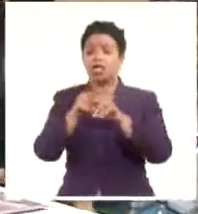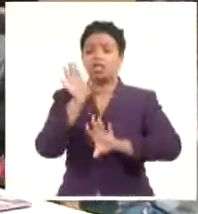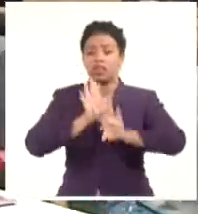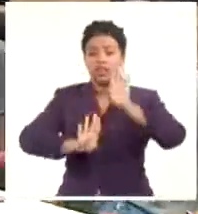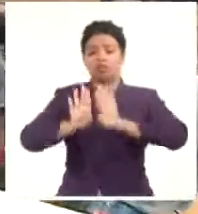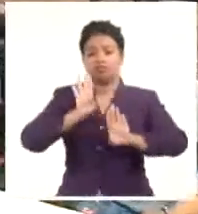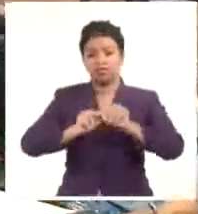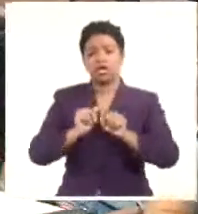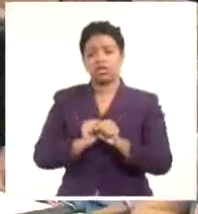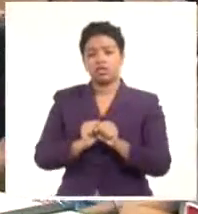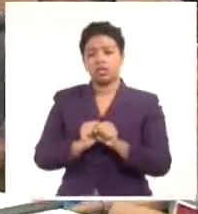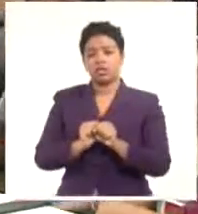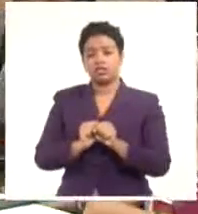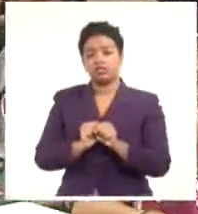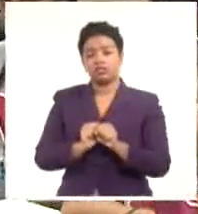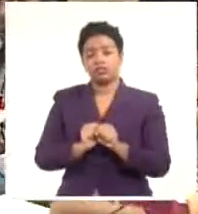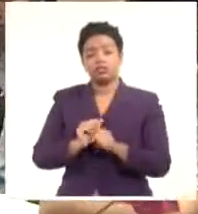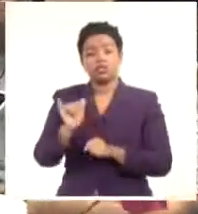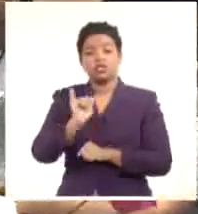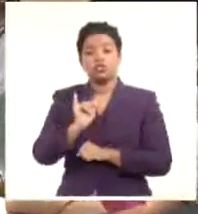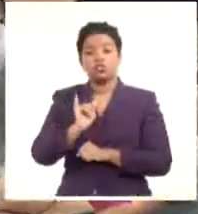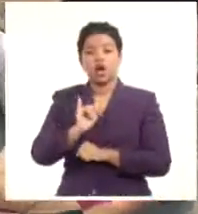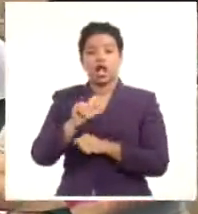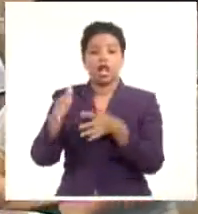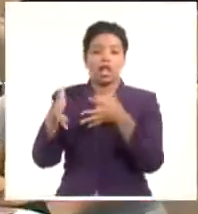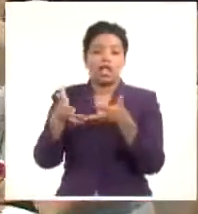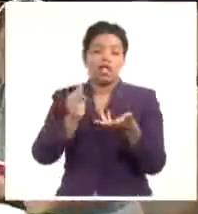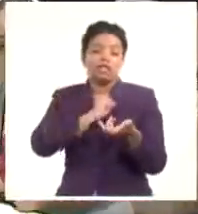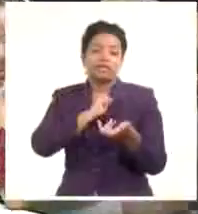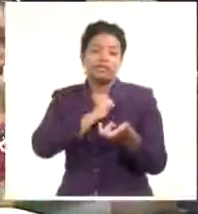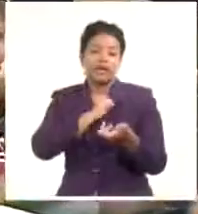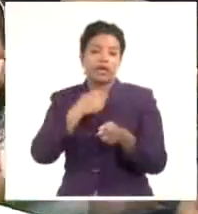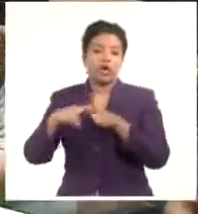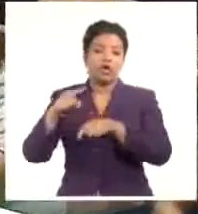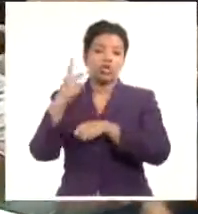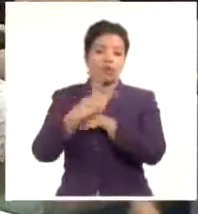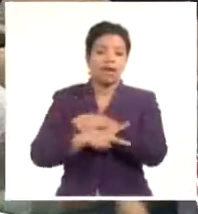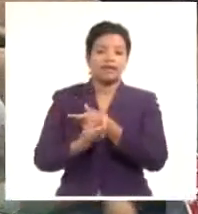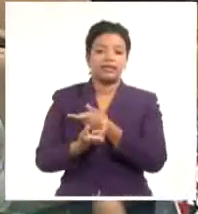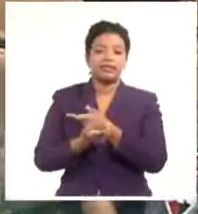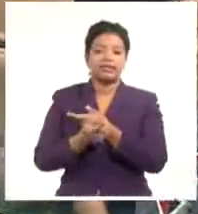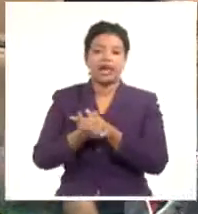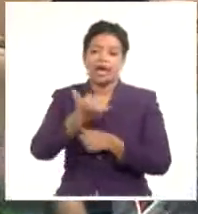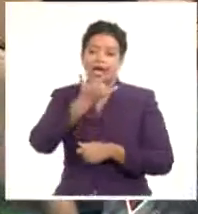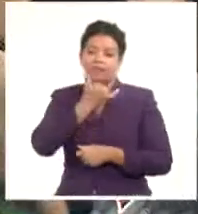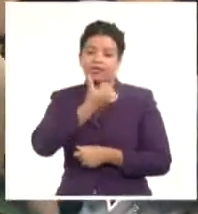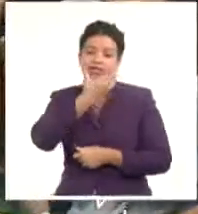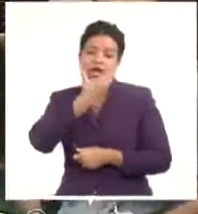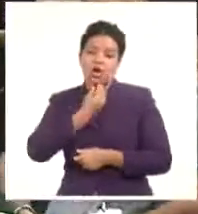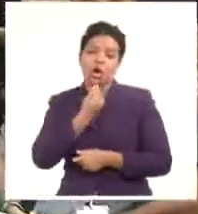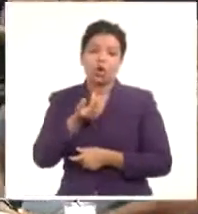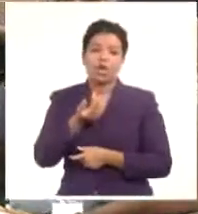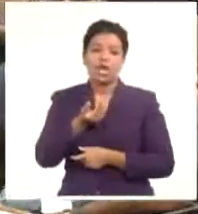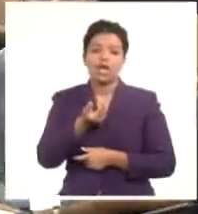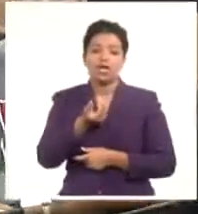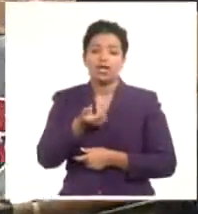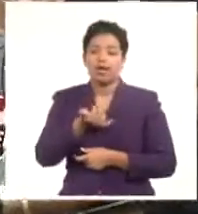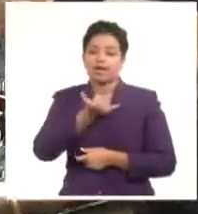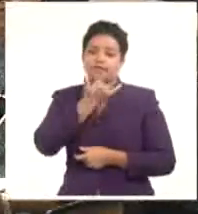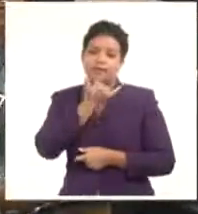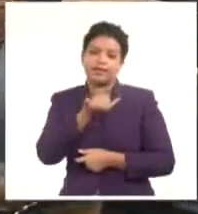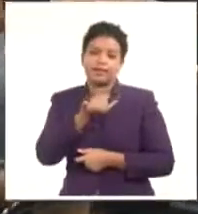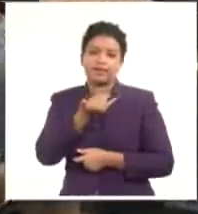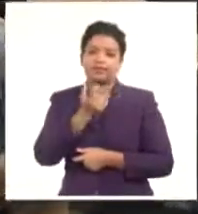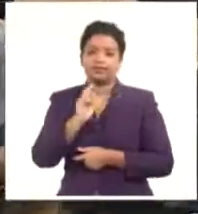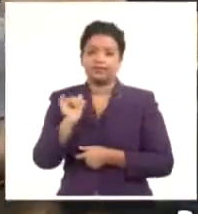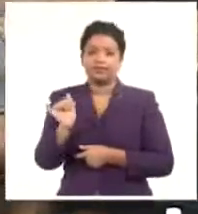que apuestan a fomentar en nuestros jóvenes apatía social, consumismo y otras conductas que nada tienen que ver con los valores humanos